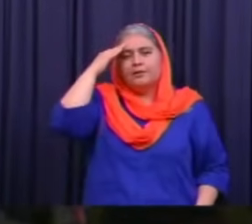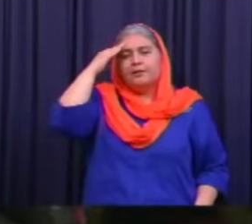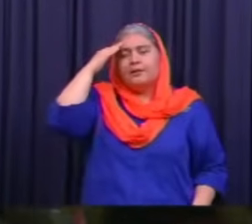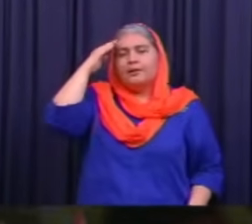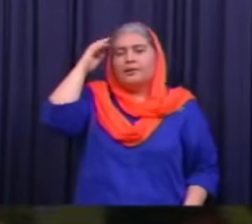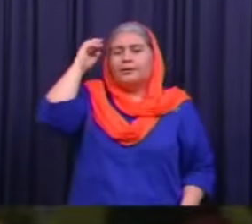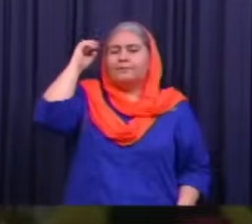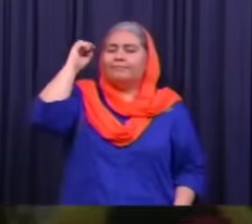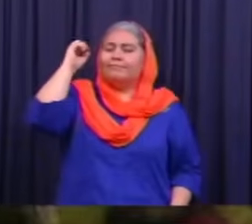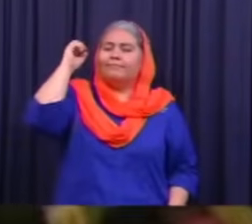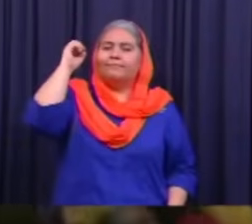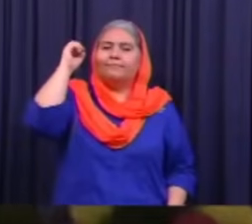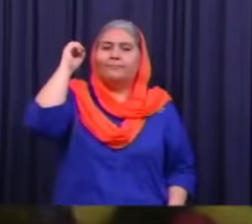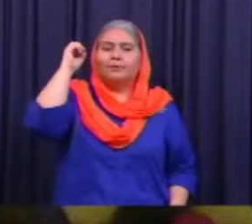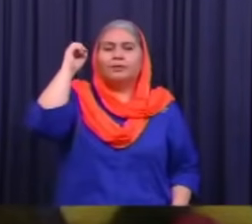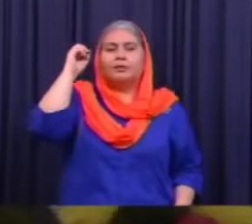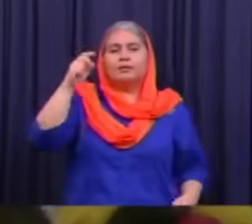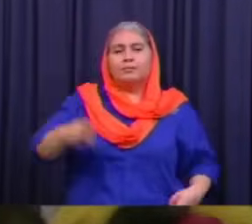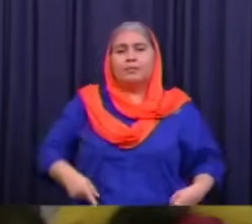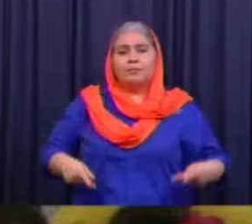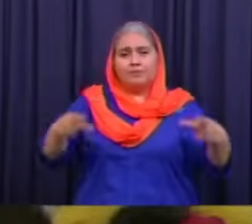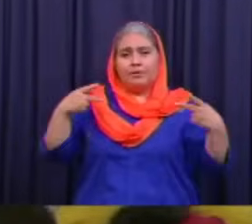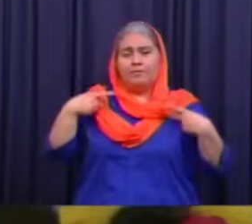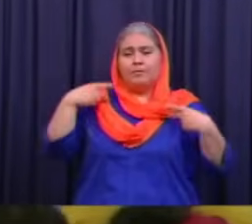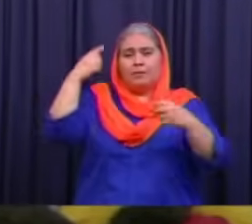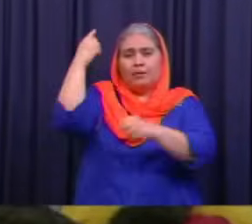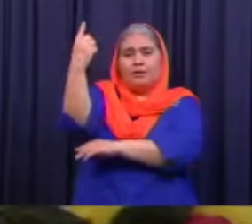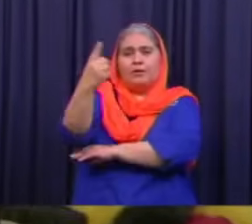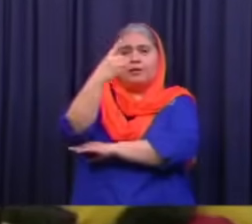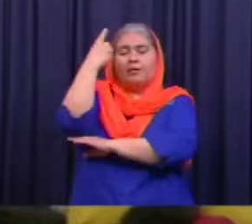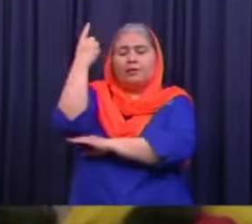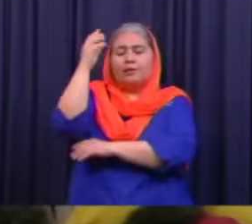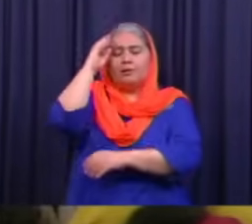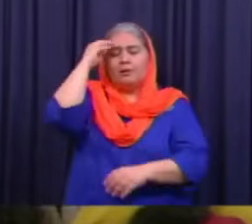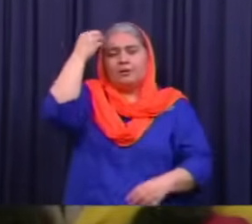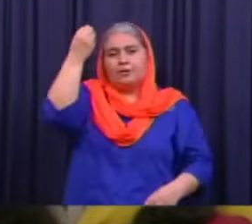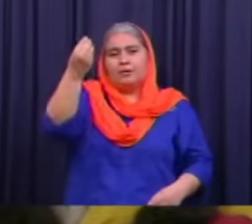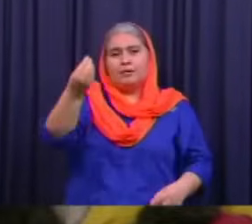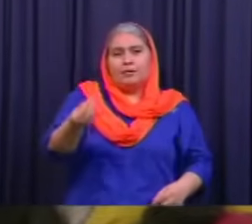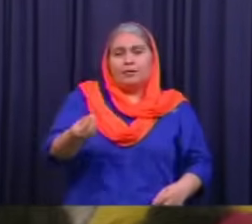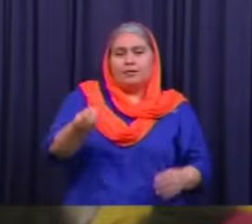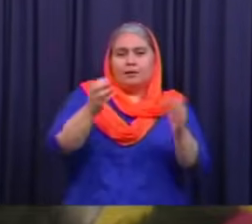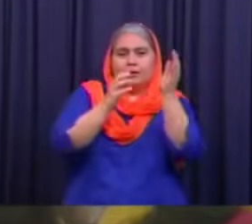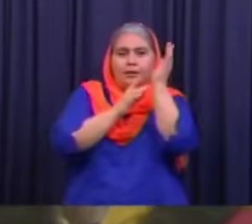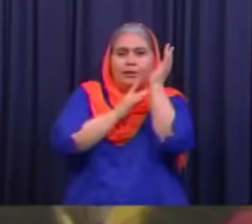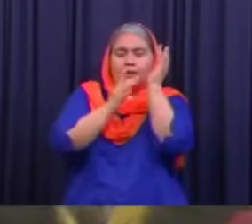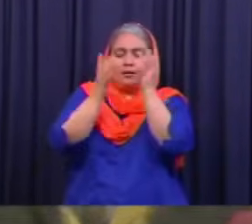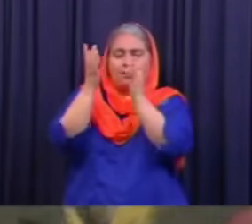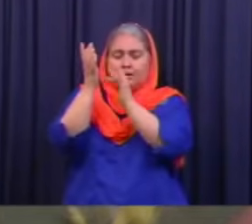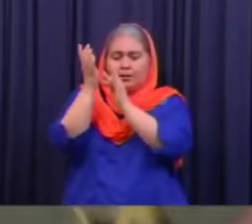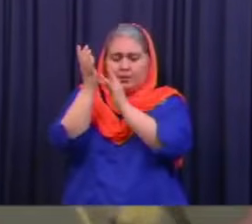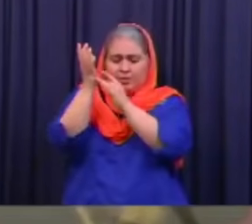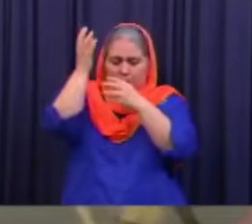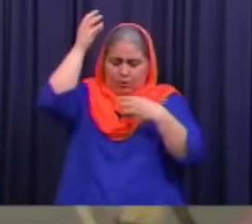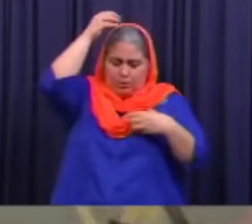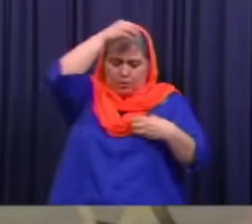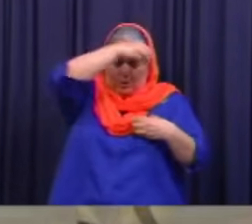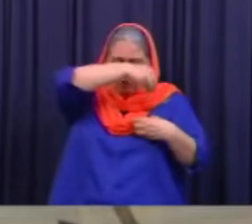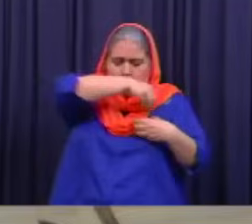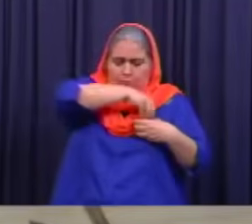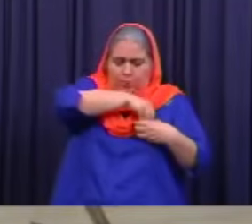porque él vive en mí Gloria a Dios porque aún